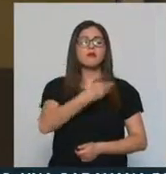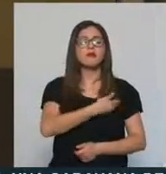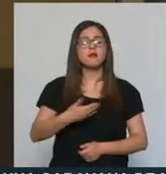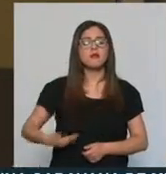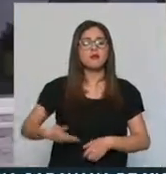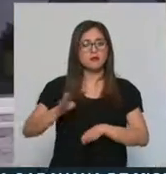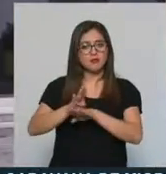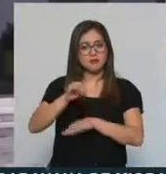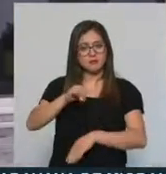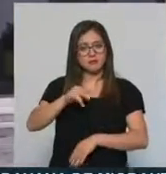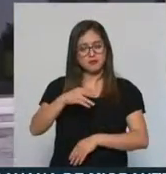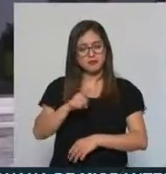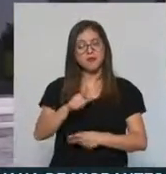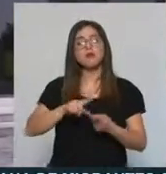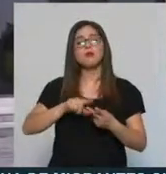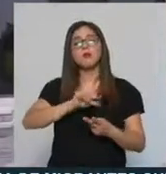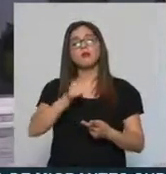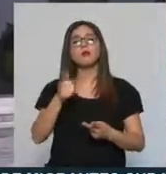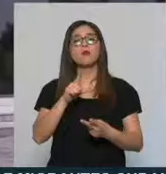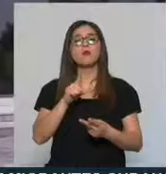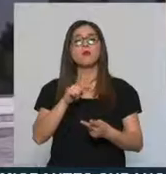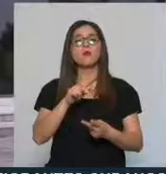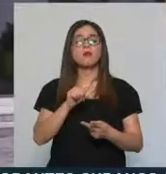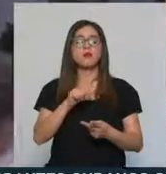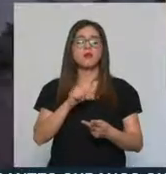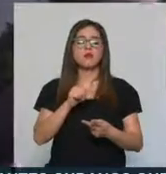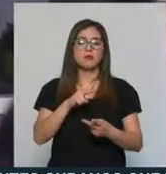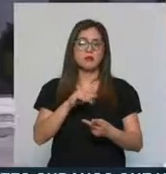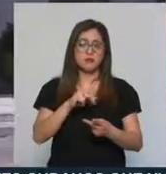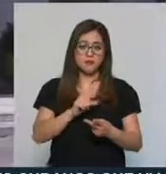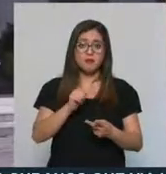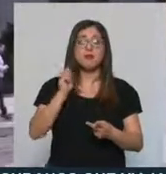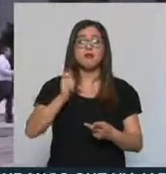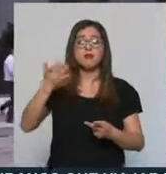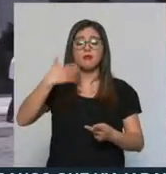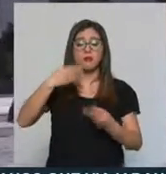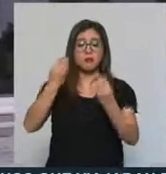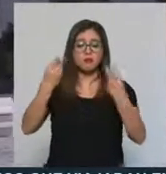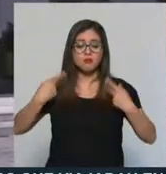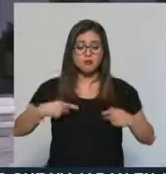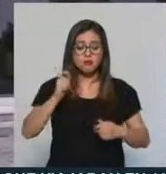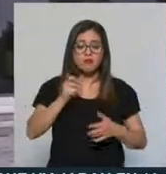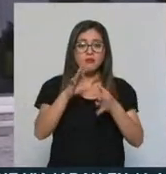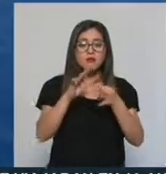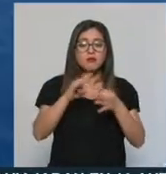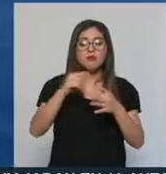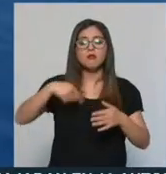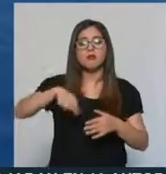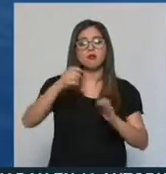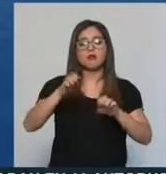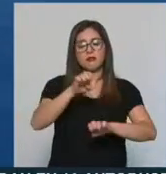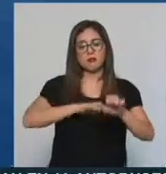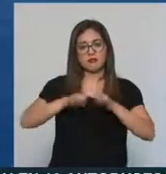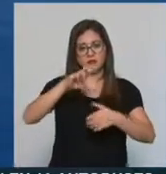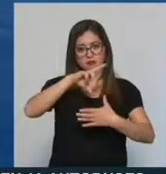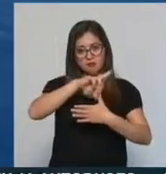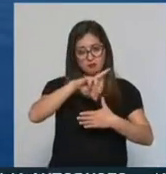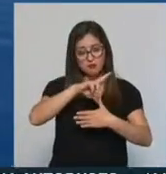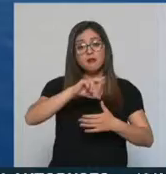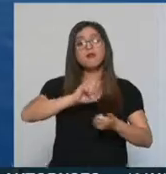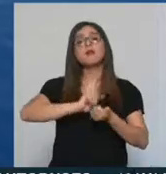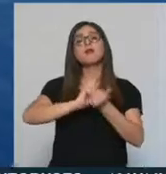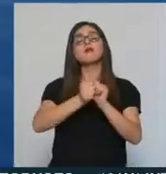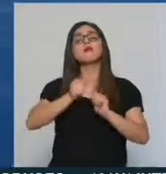y el expresidente Lula da Silva. Esto ha sido muy sonado en América Latina y también estas investigaciones han